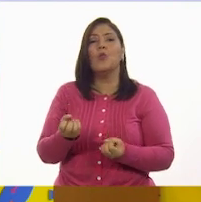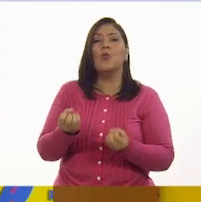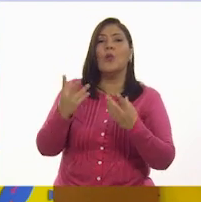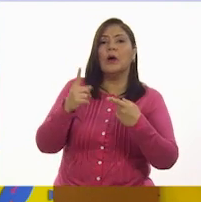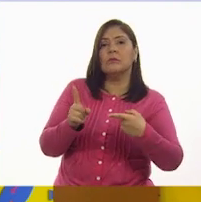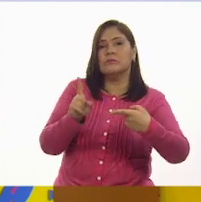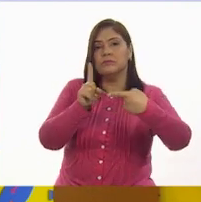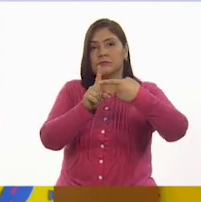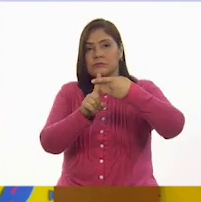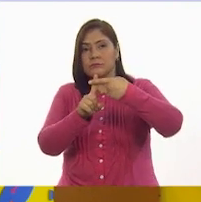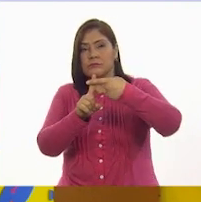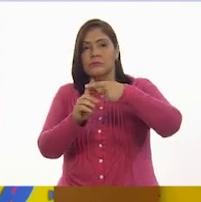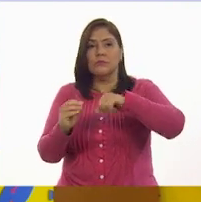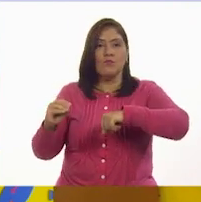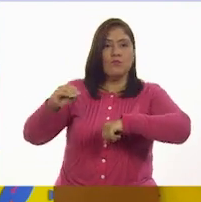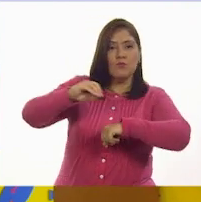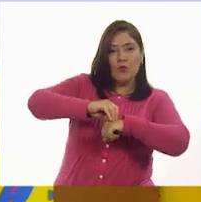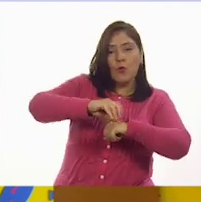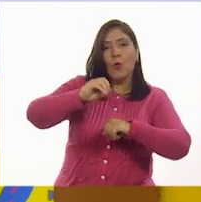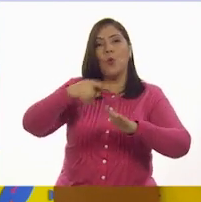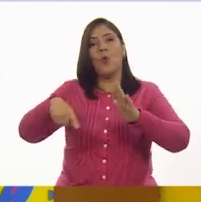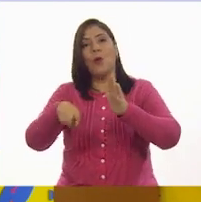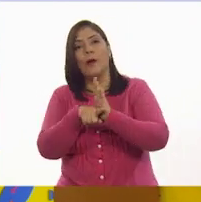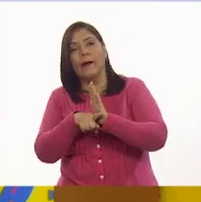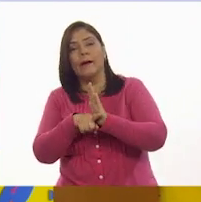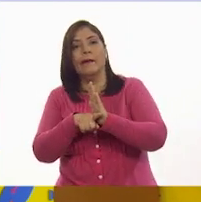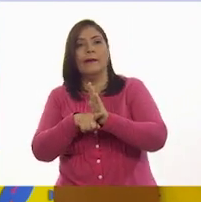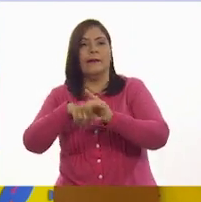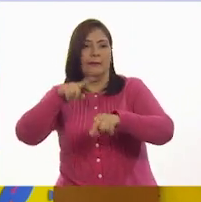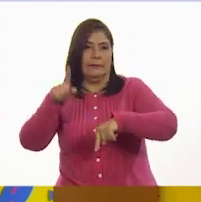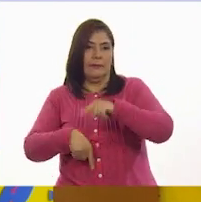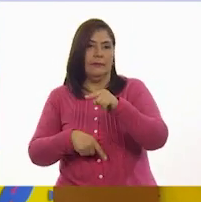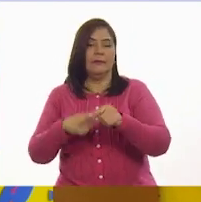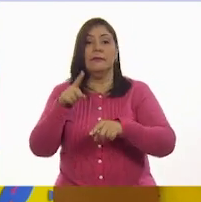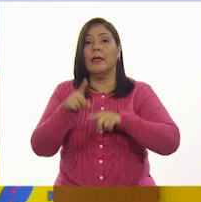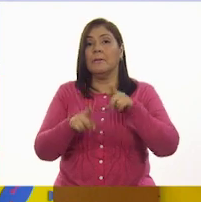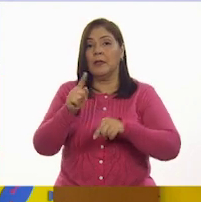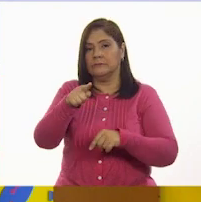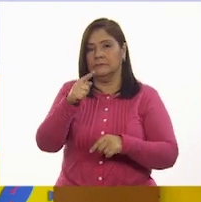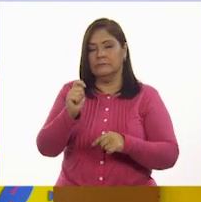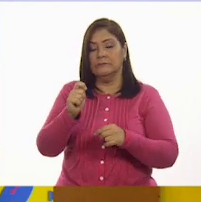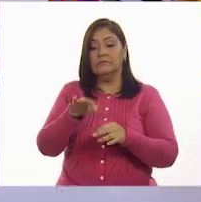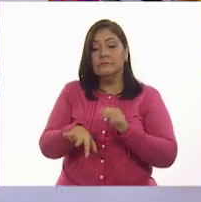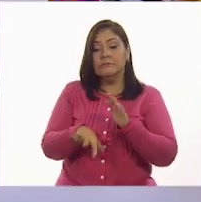agregar o a quitar, dependiendo de tu tarjeta. Y tenemos aquí